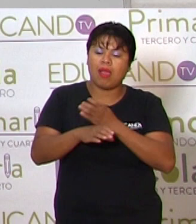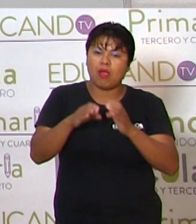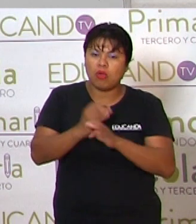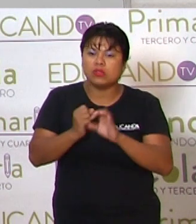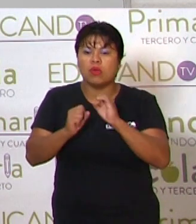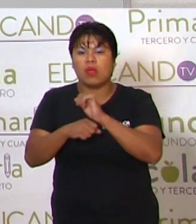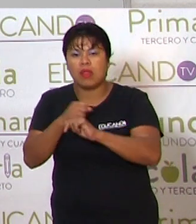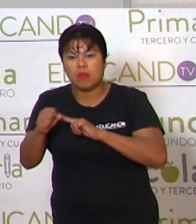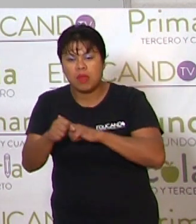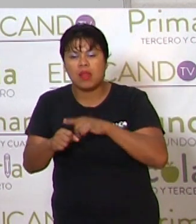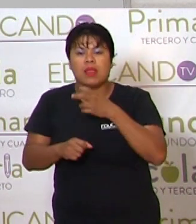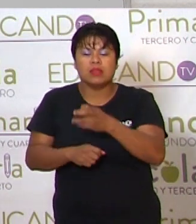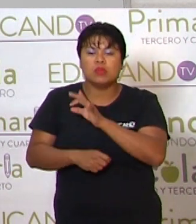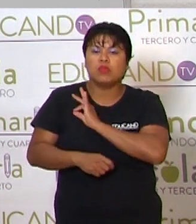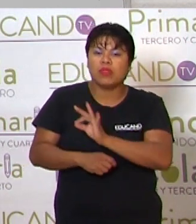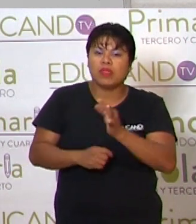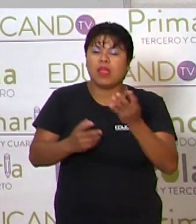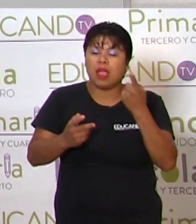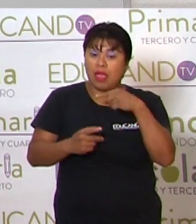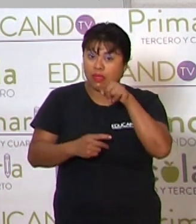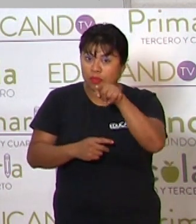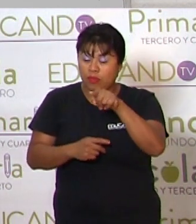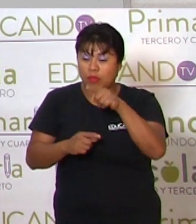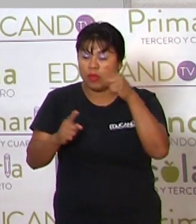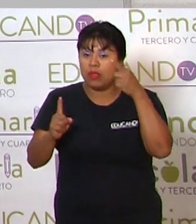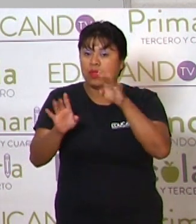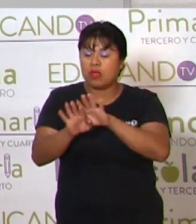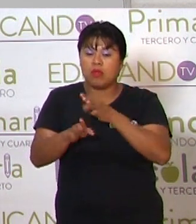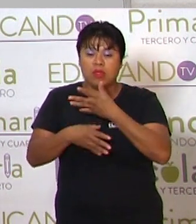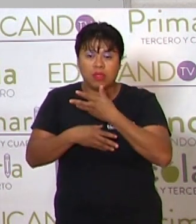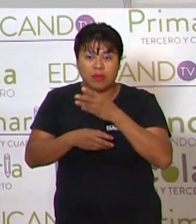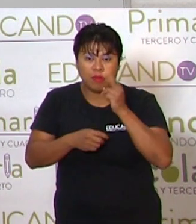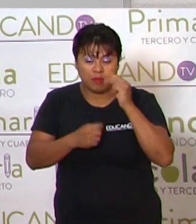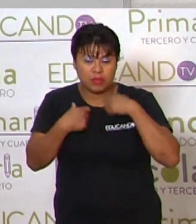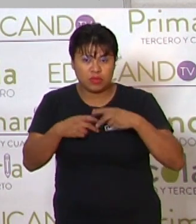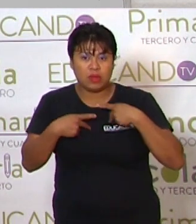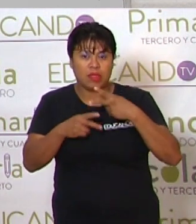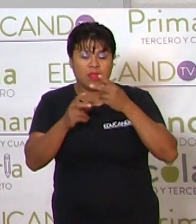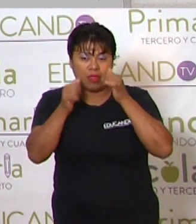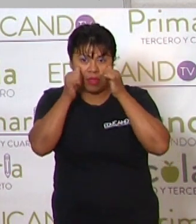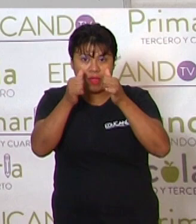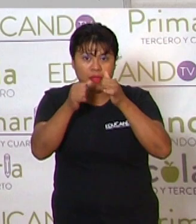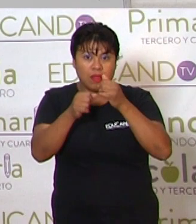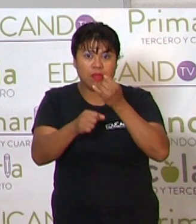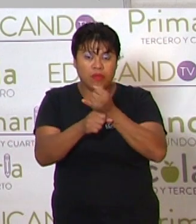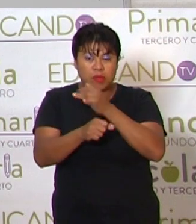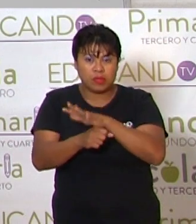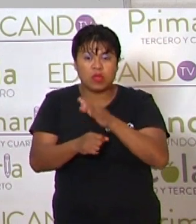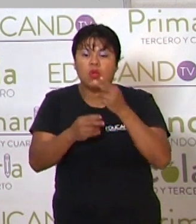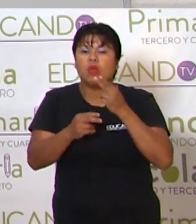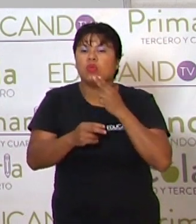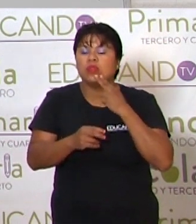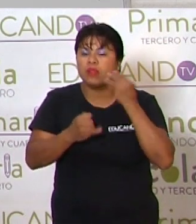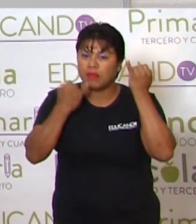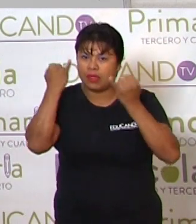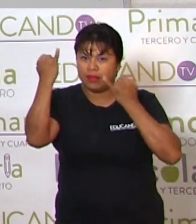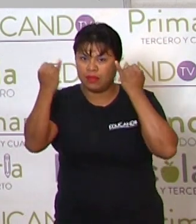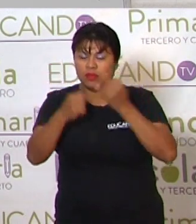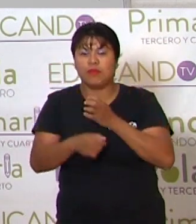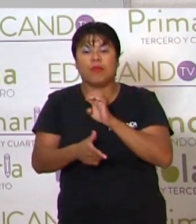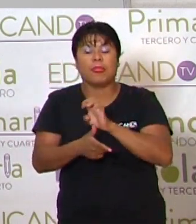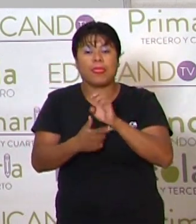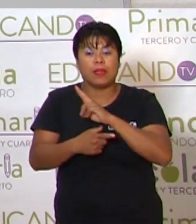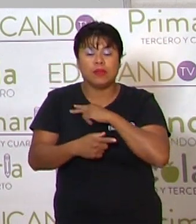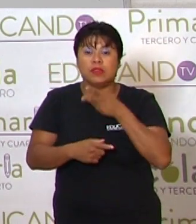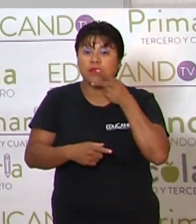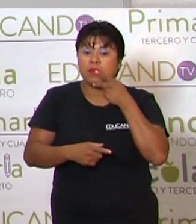o al animal y que le va a permitir a tu receptor de información utilizar la imaginación, ¿bien? Entonces hablamos de